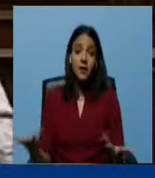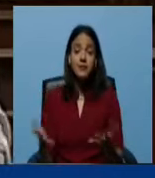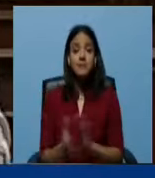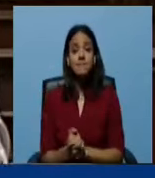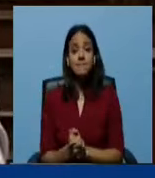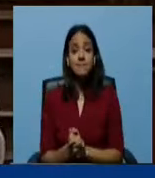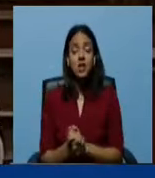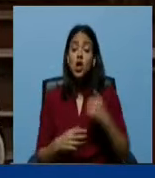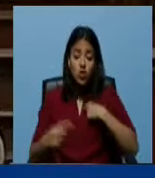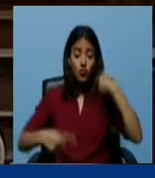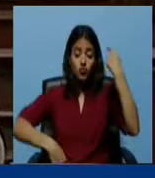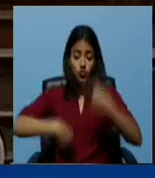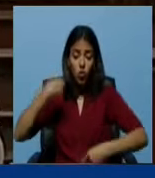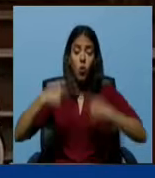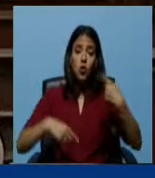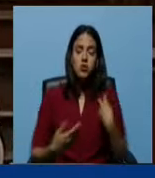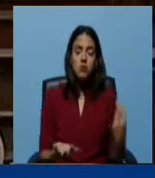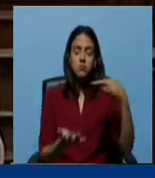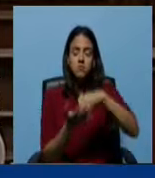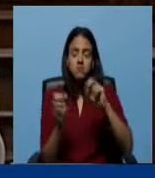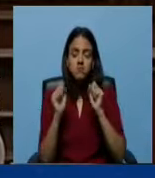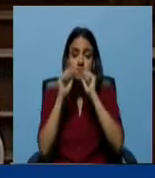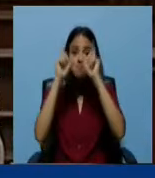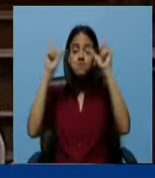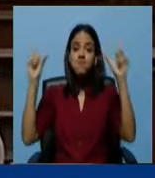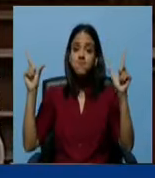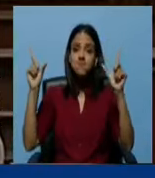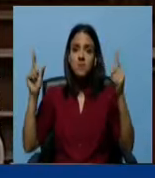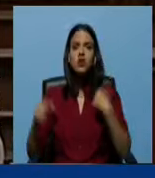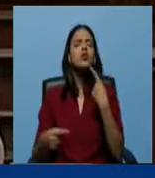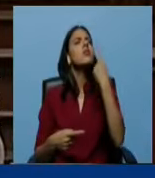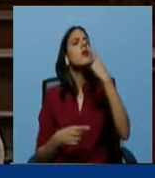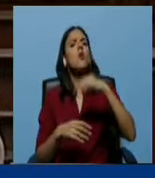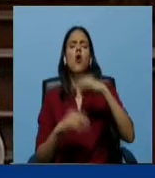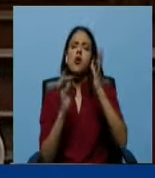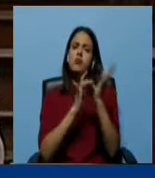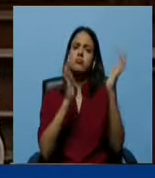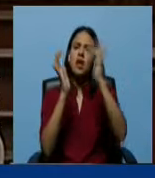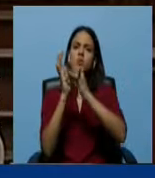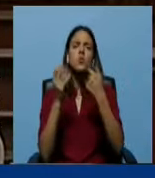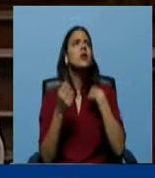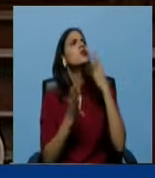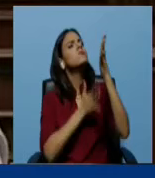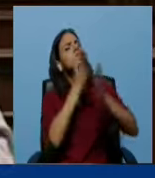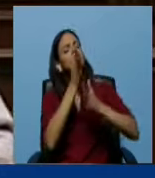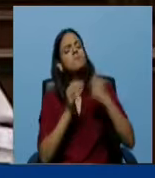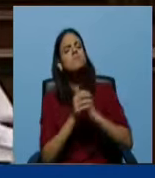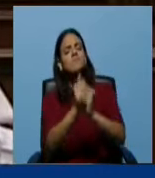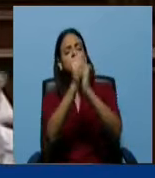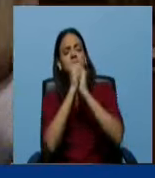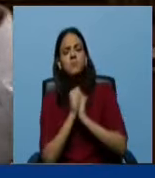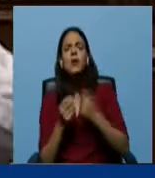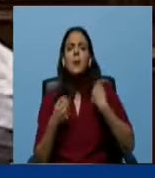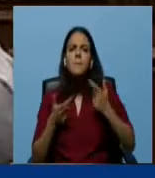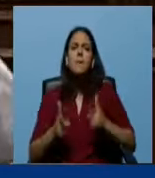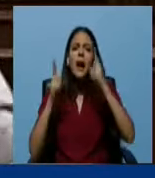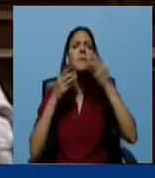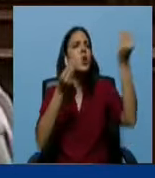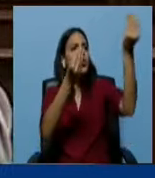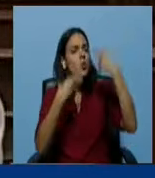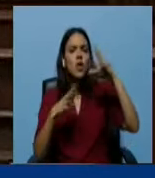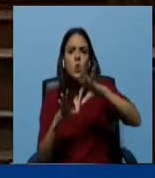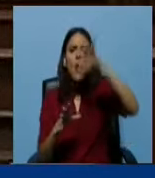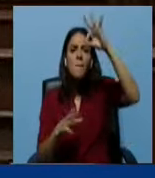Yo me levanto todos los días y le digo, nuestro Señor Jesucristo, permíteme llevar tu espíritu